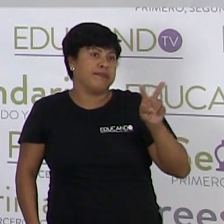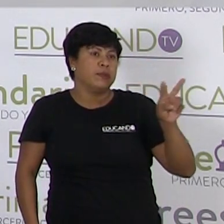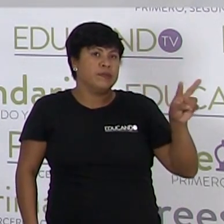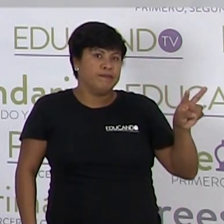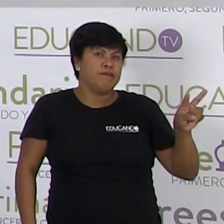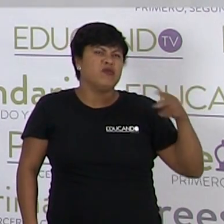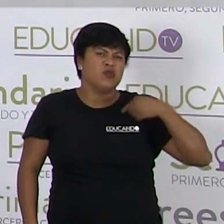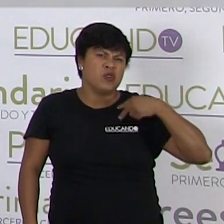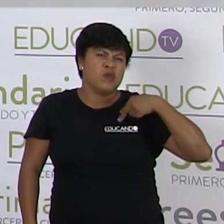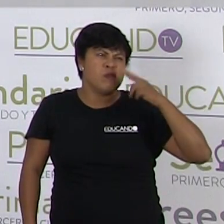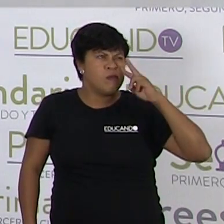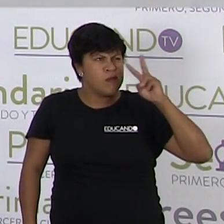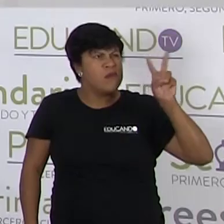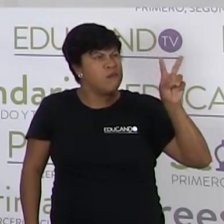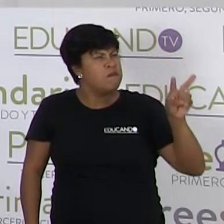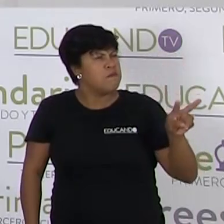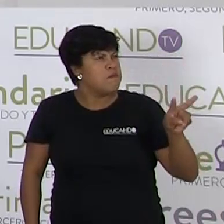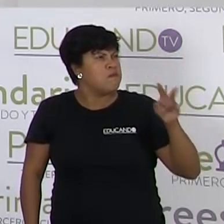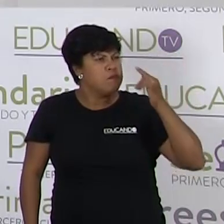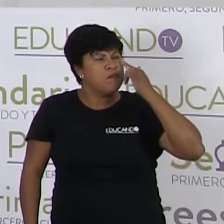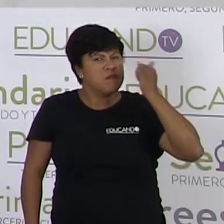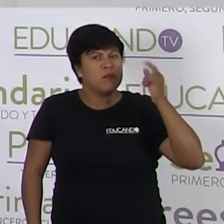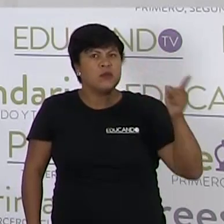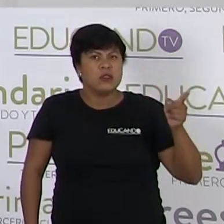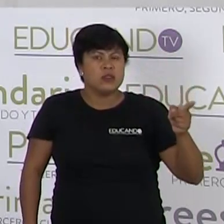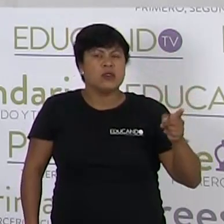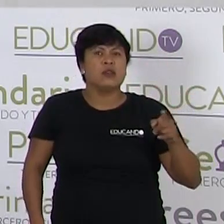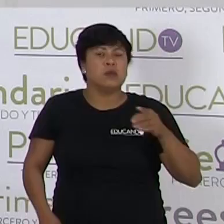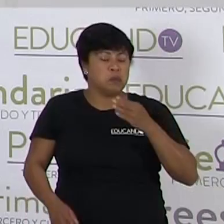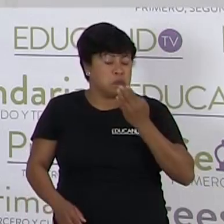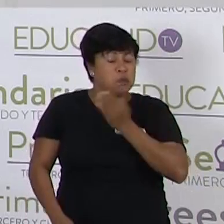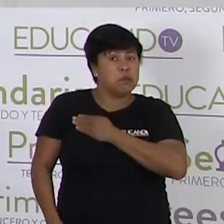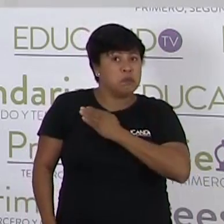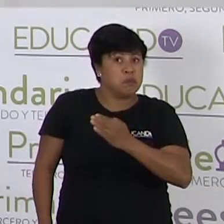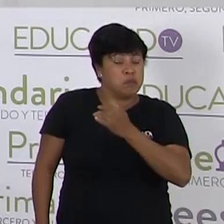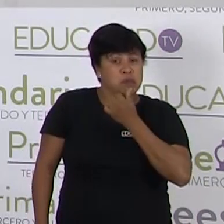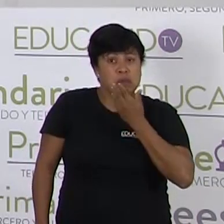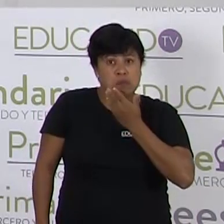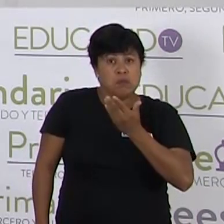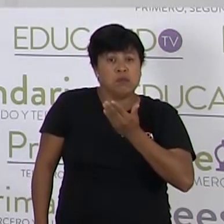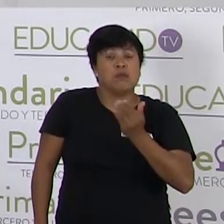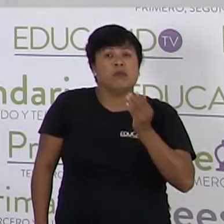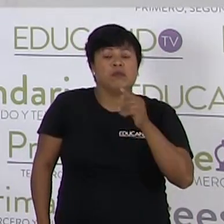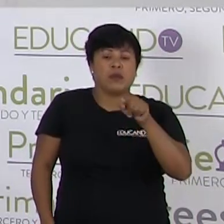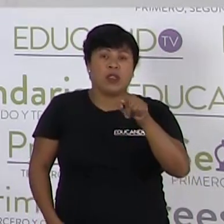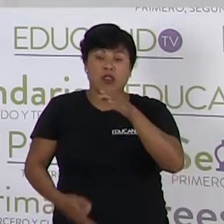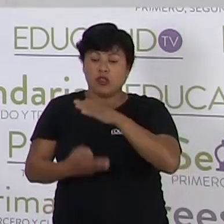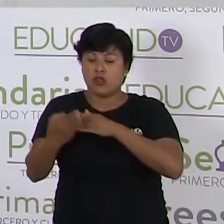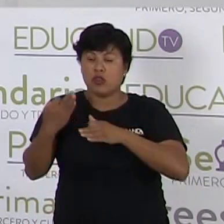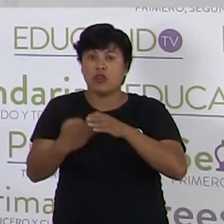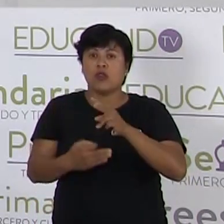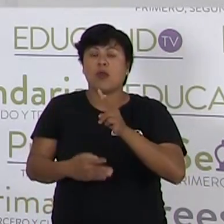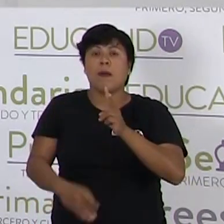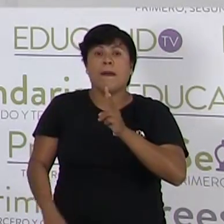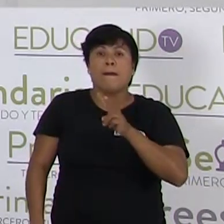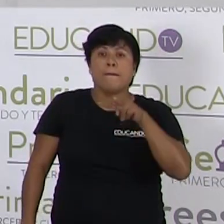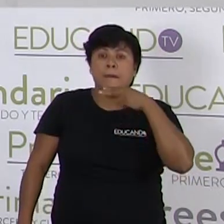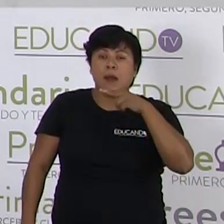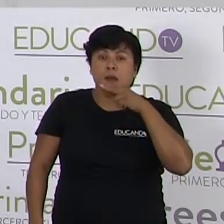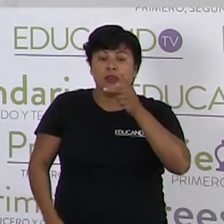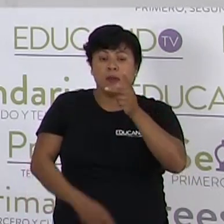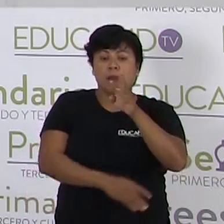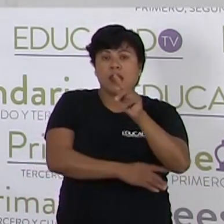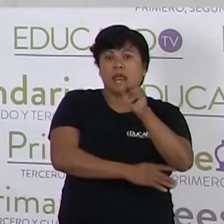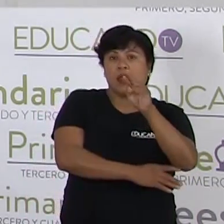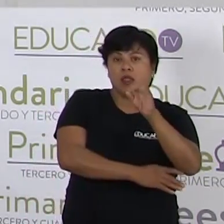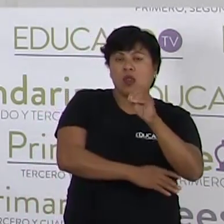Me llama mucho la atención y me parece muy adecuado que Germán a todos los verbos en pretérito les